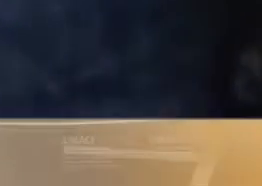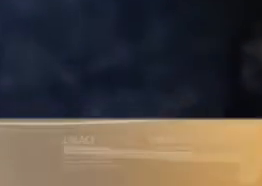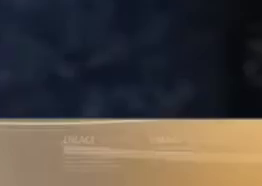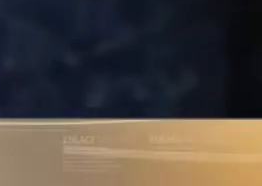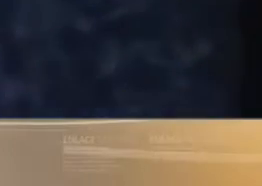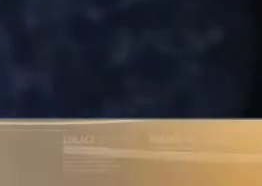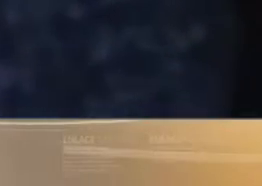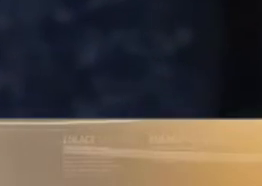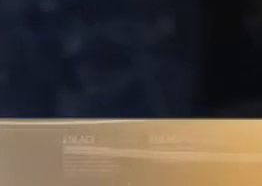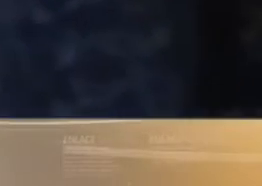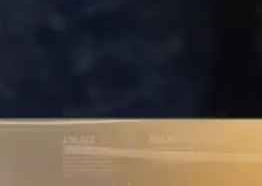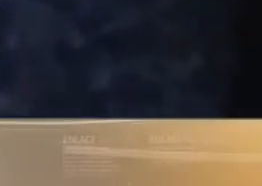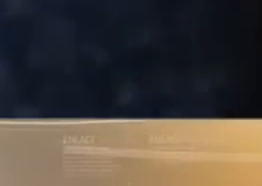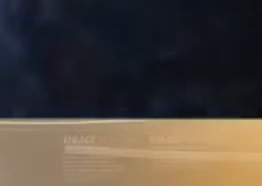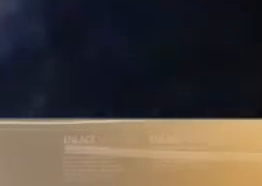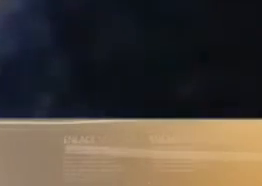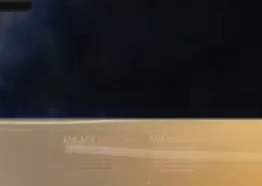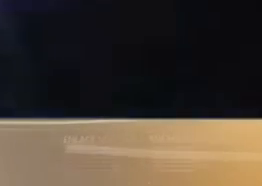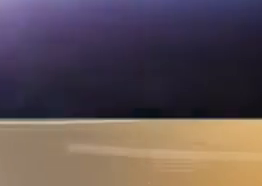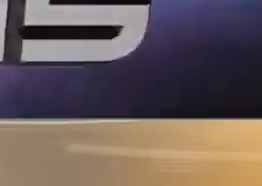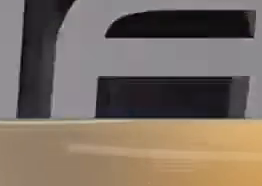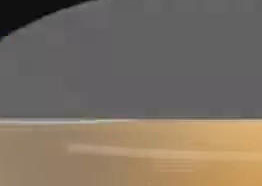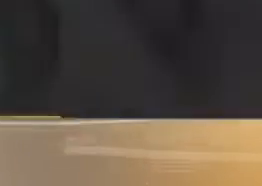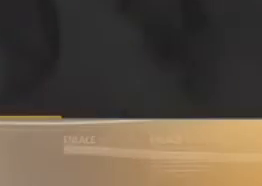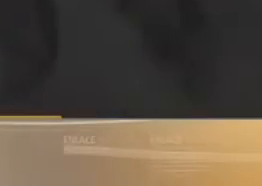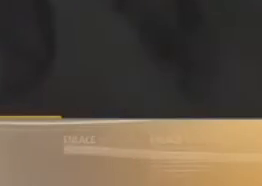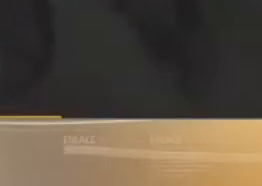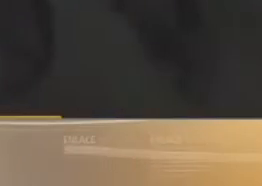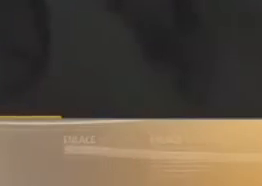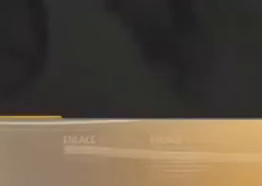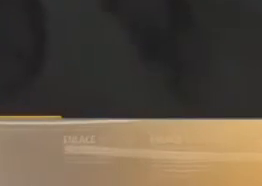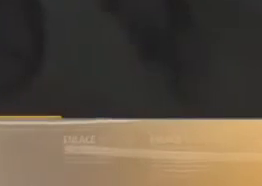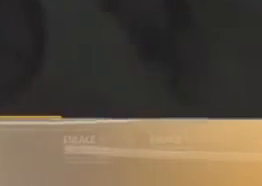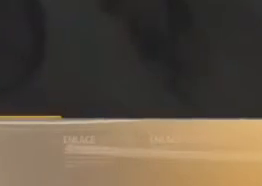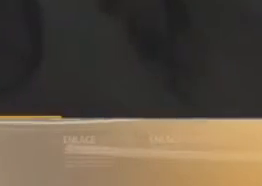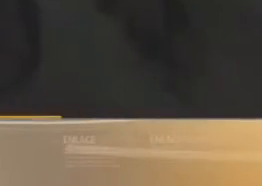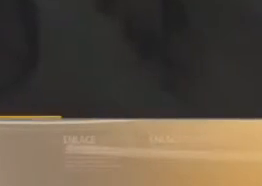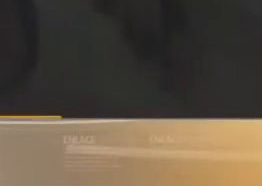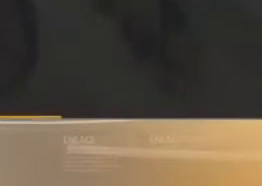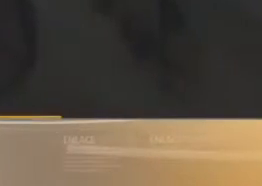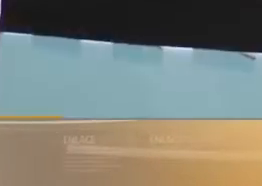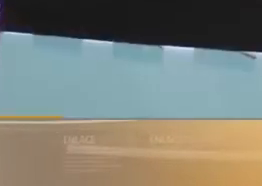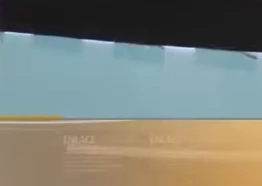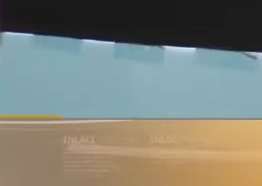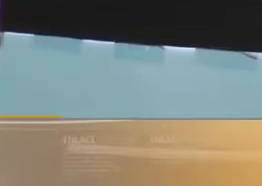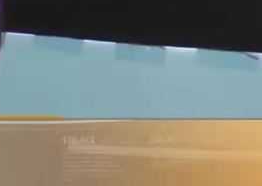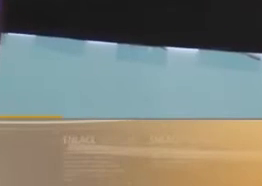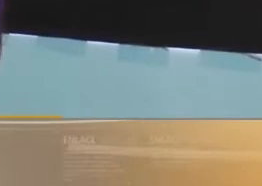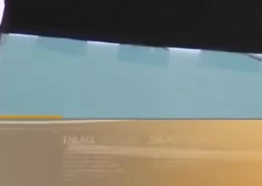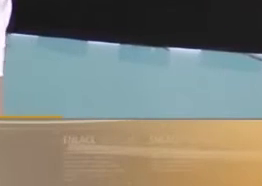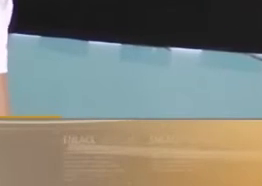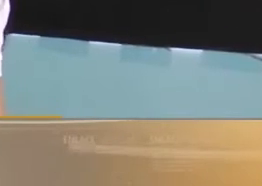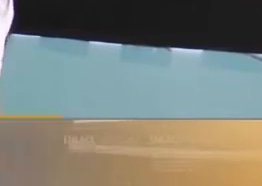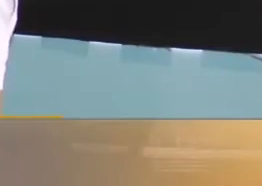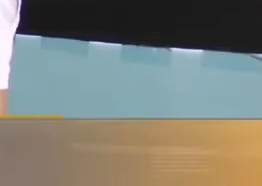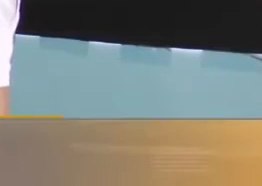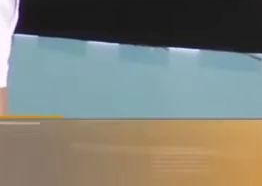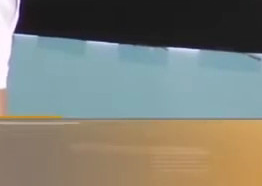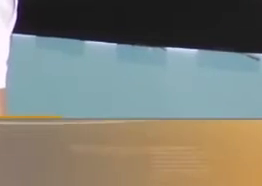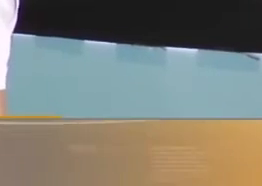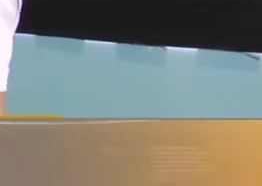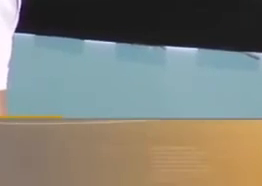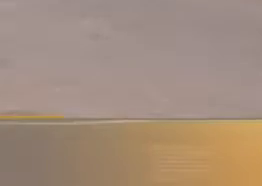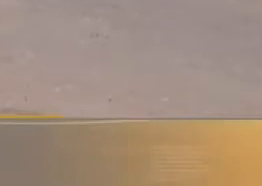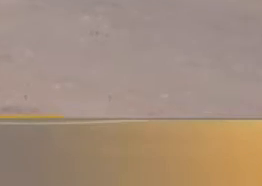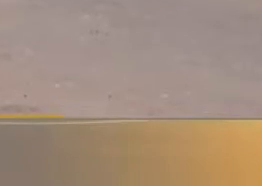de intentar ingresar al penal dosis de estupefacientes. Comunidad del Corregimiento del Centro rechaza decisión del proyecto La Sir Infantas de Ecopetrol sobre la